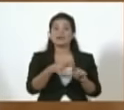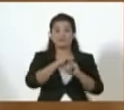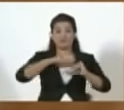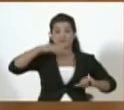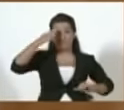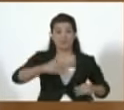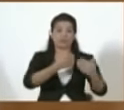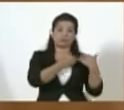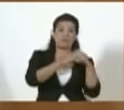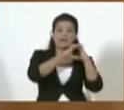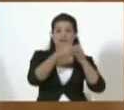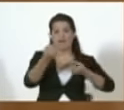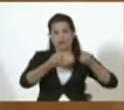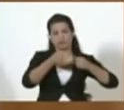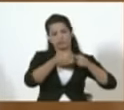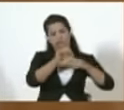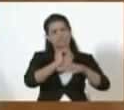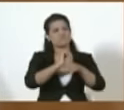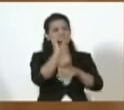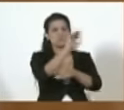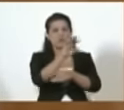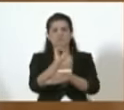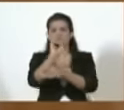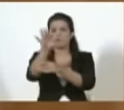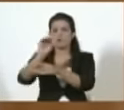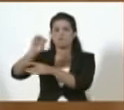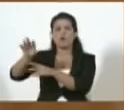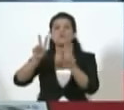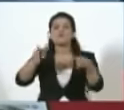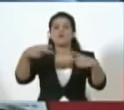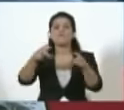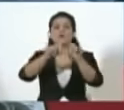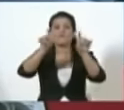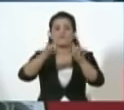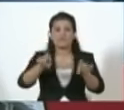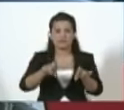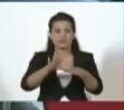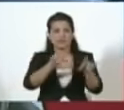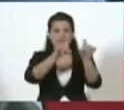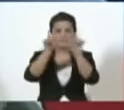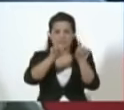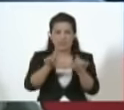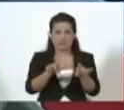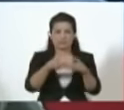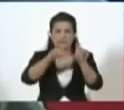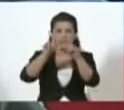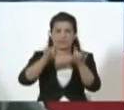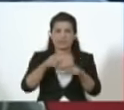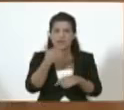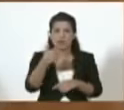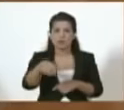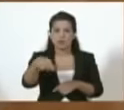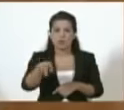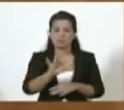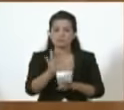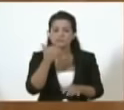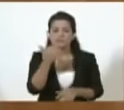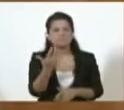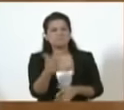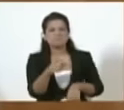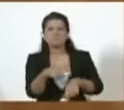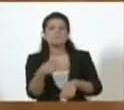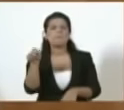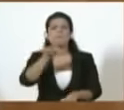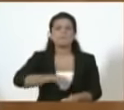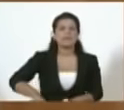Bolivariana, ya han procedido a distribuir los nuevos billetes. En el transcurso del mes de enero, febrero, van